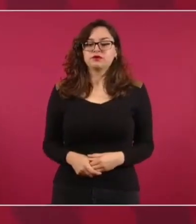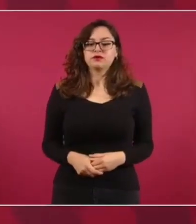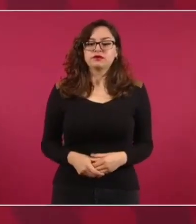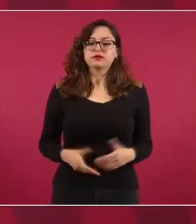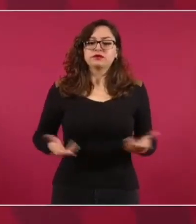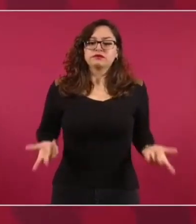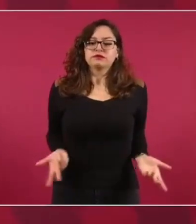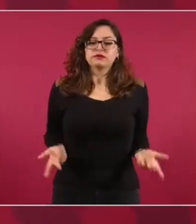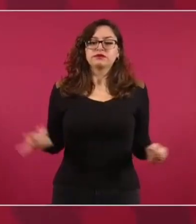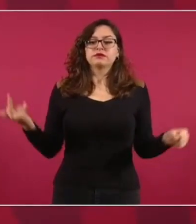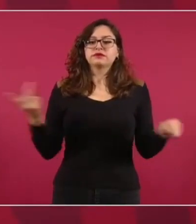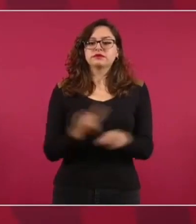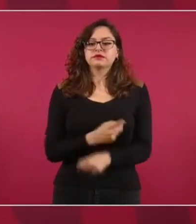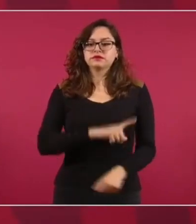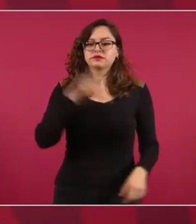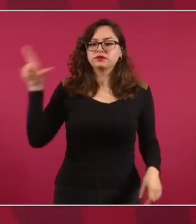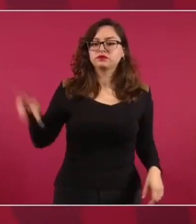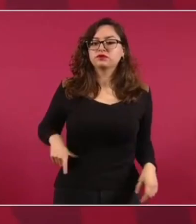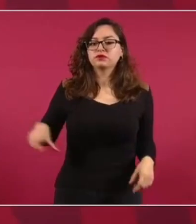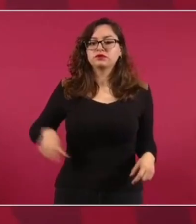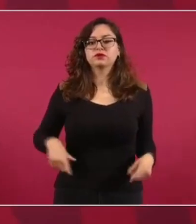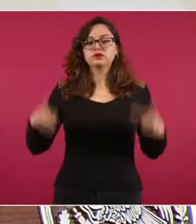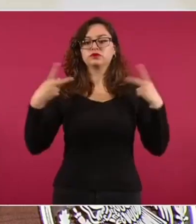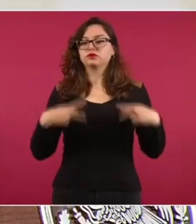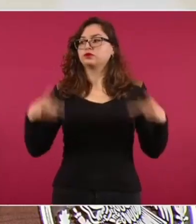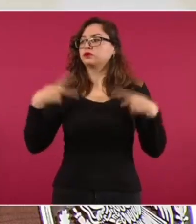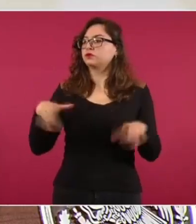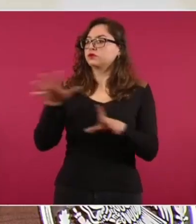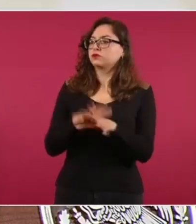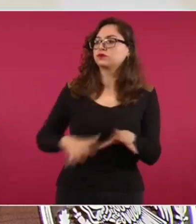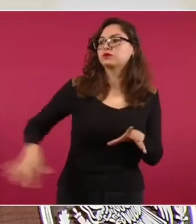Nulificaron el Estado social de derecho.